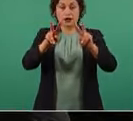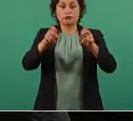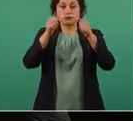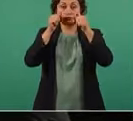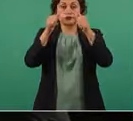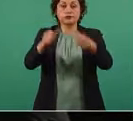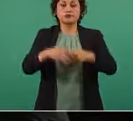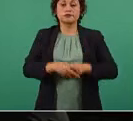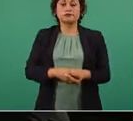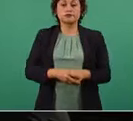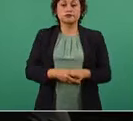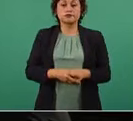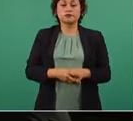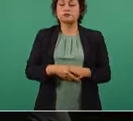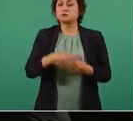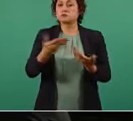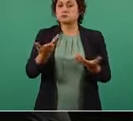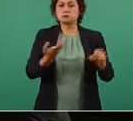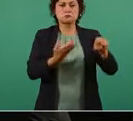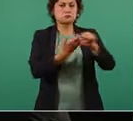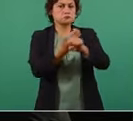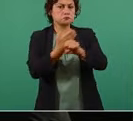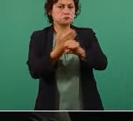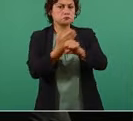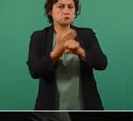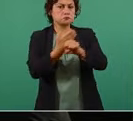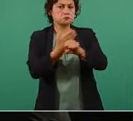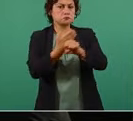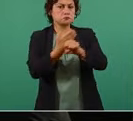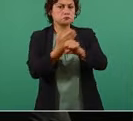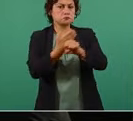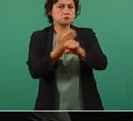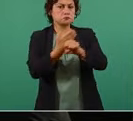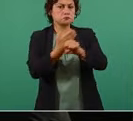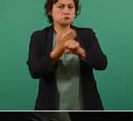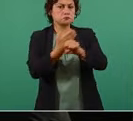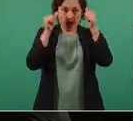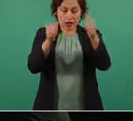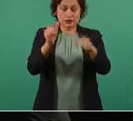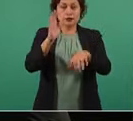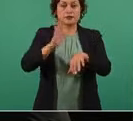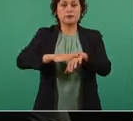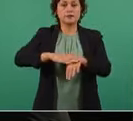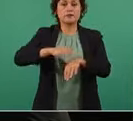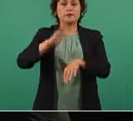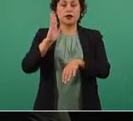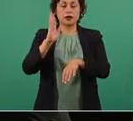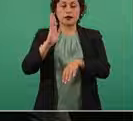Las entidades que se siguen registrando mayor incremento de